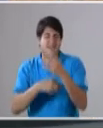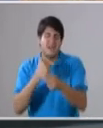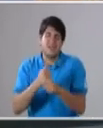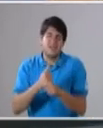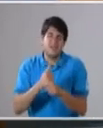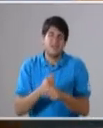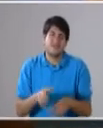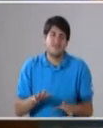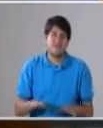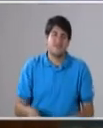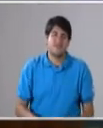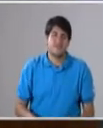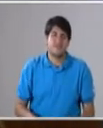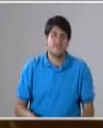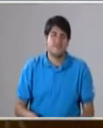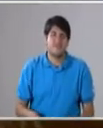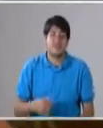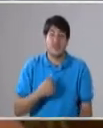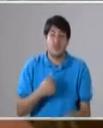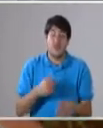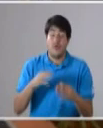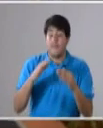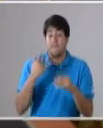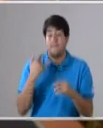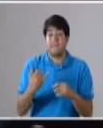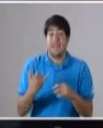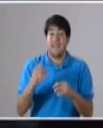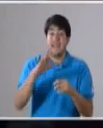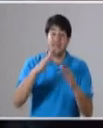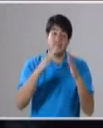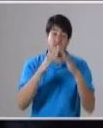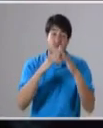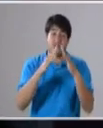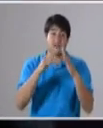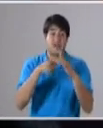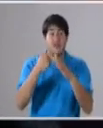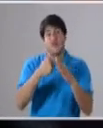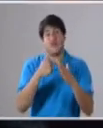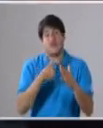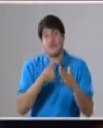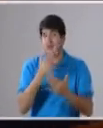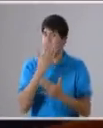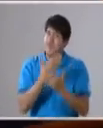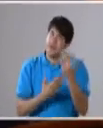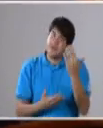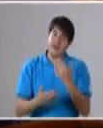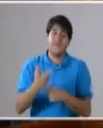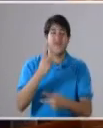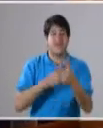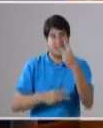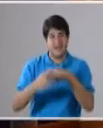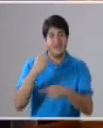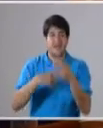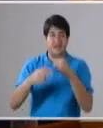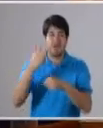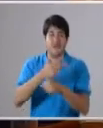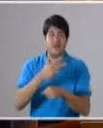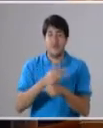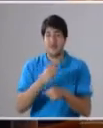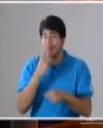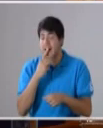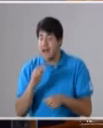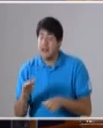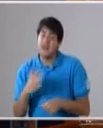5 o 3 años. Me quedé en su casa y cuando ya me venía para acá, me decía, no te vayas, te vamos